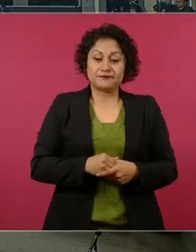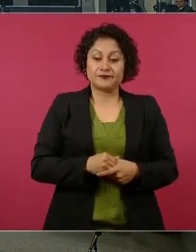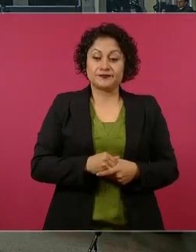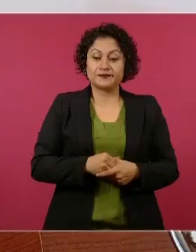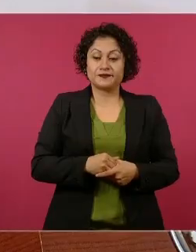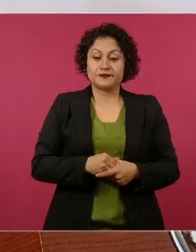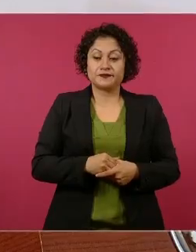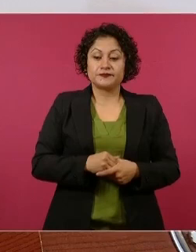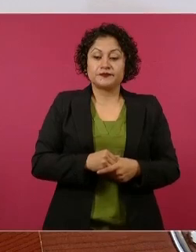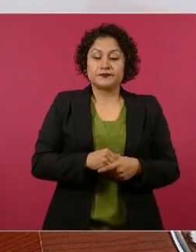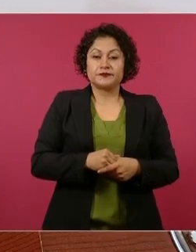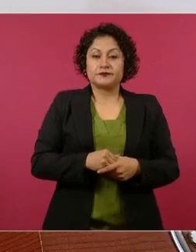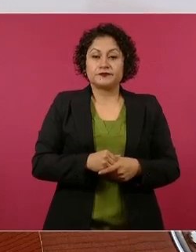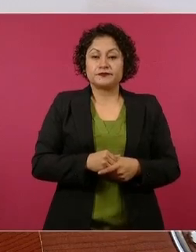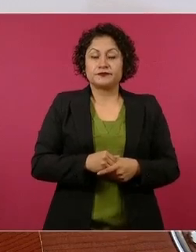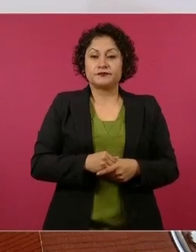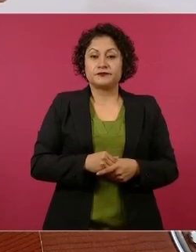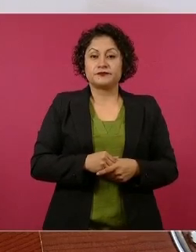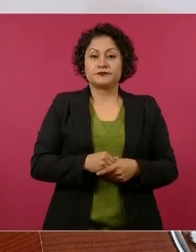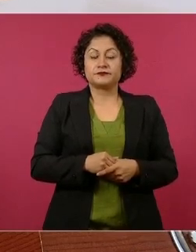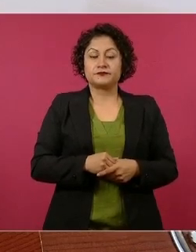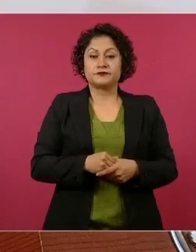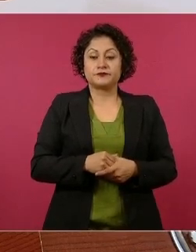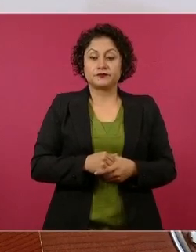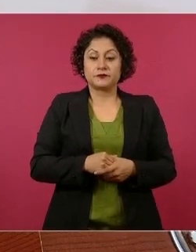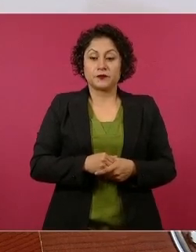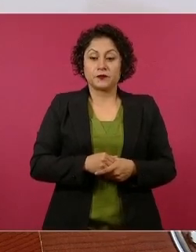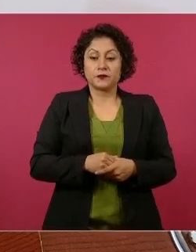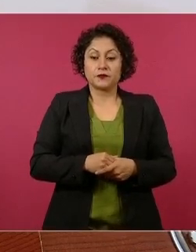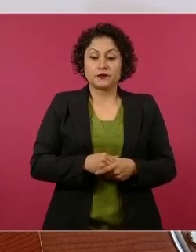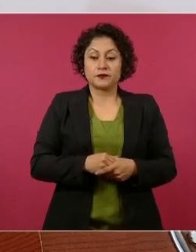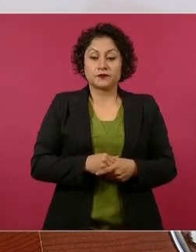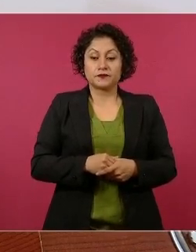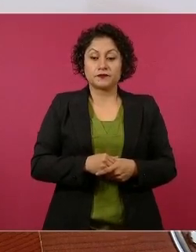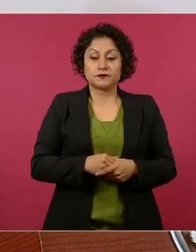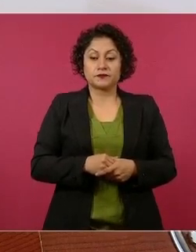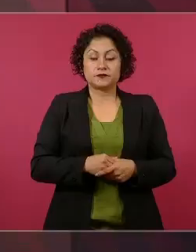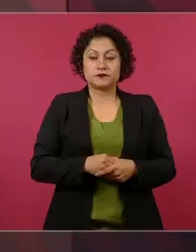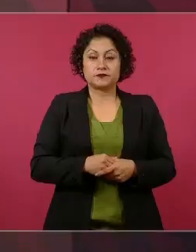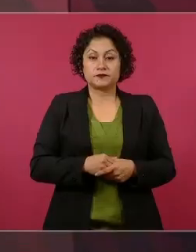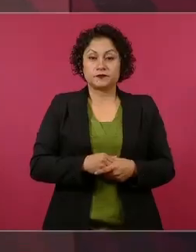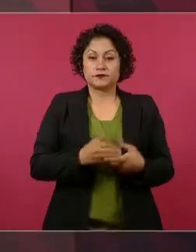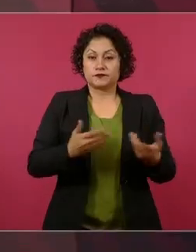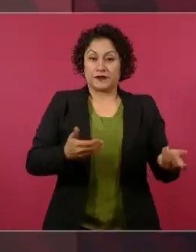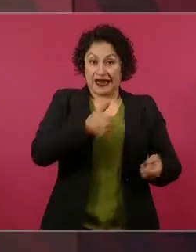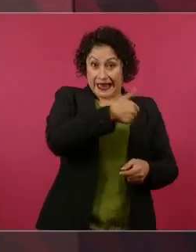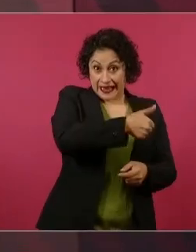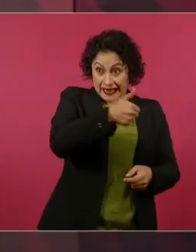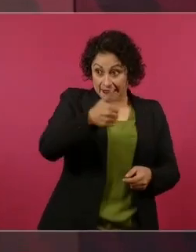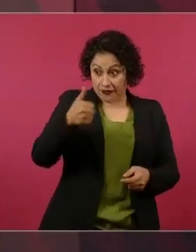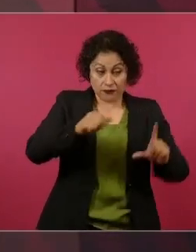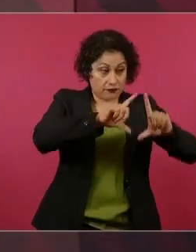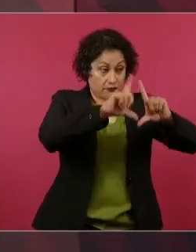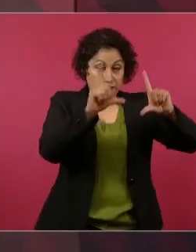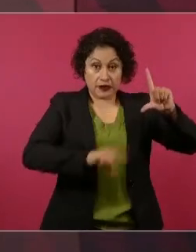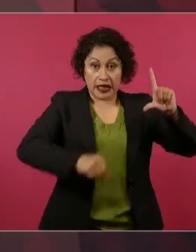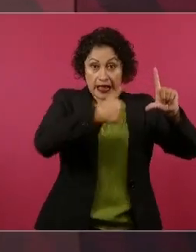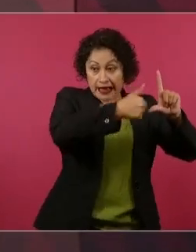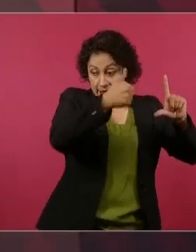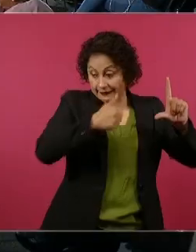las hubiesen cobrado en 6 millones cada sucursal?